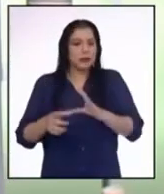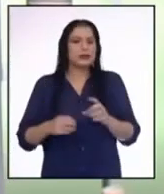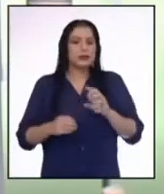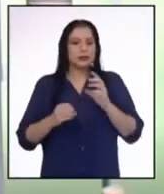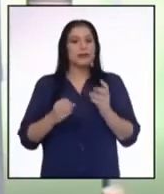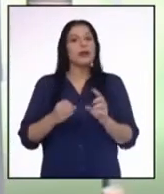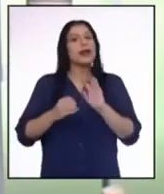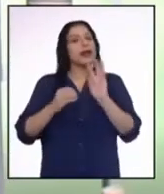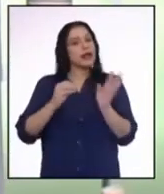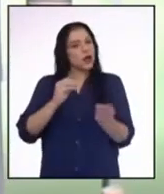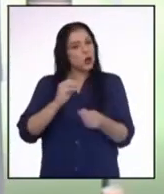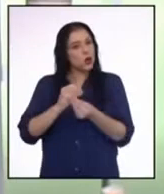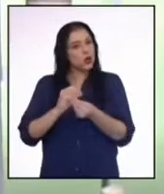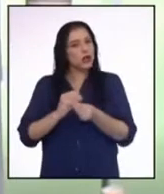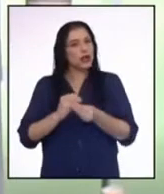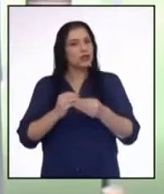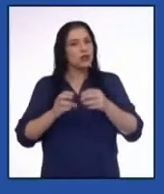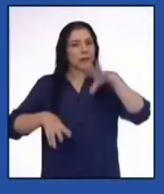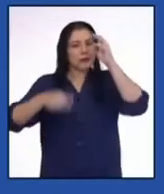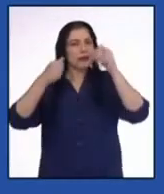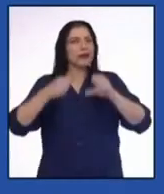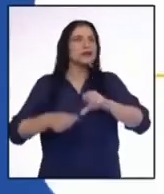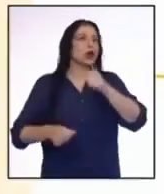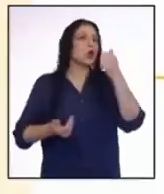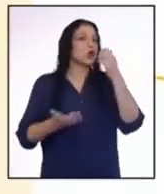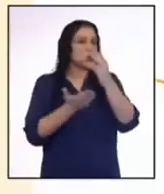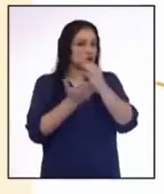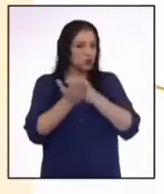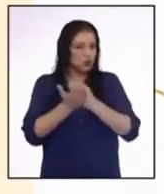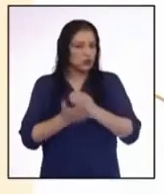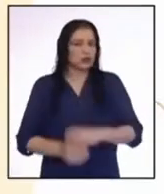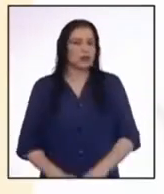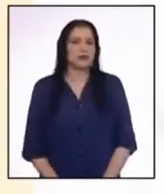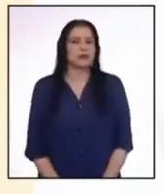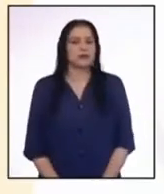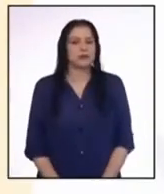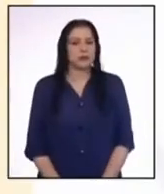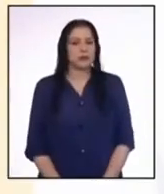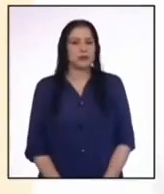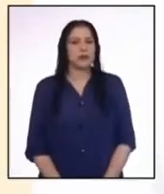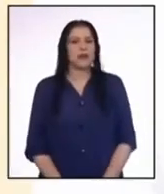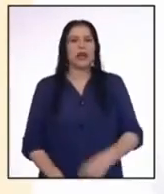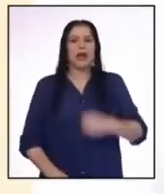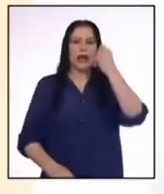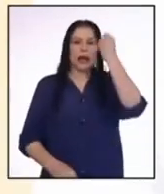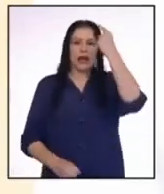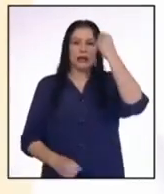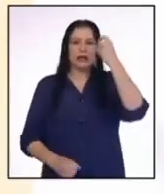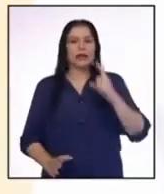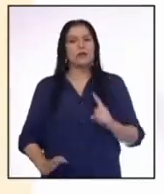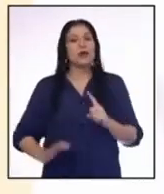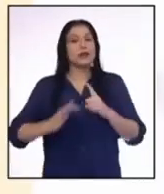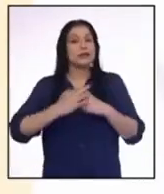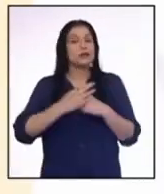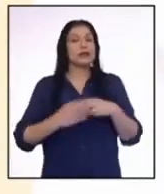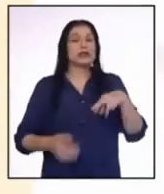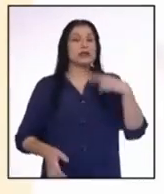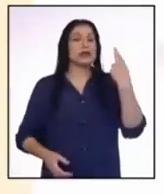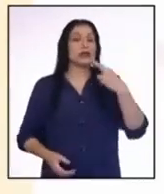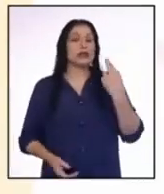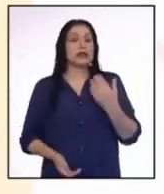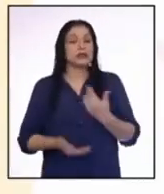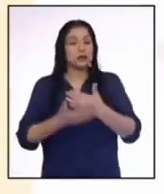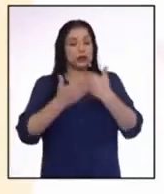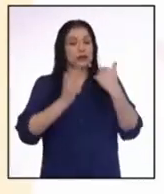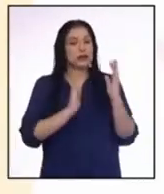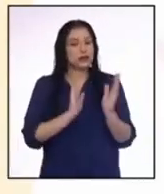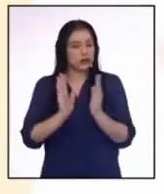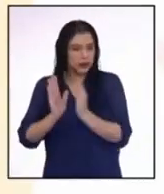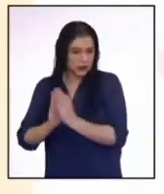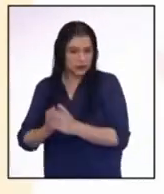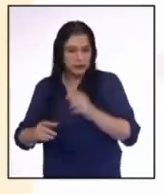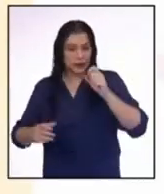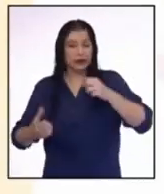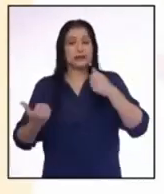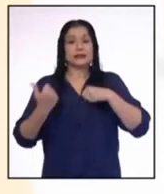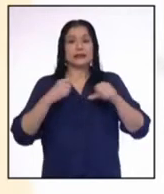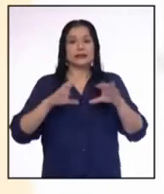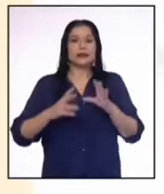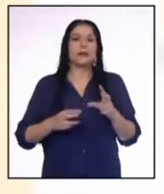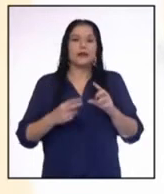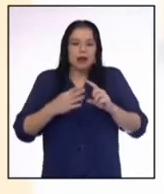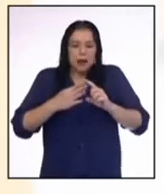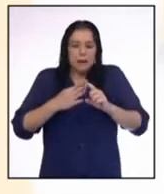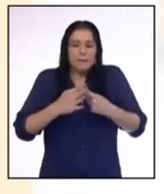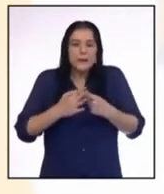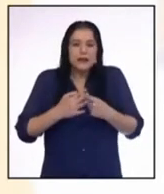incluyendo aquellos aprendizajes de otras áreas. Comprendemos la situación de riesgo y nos organizamos. En esta actividad